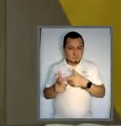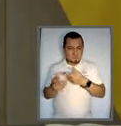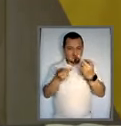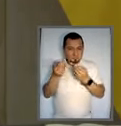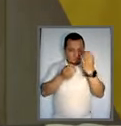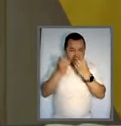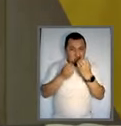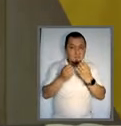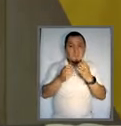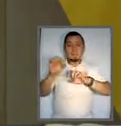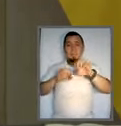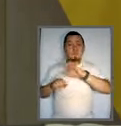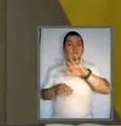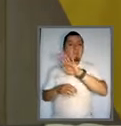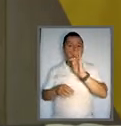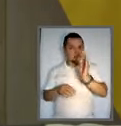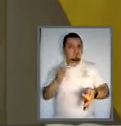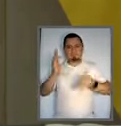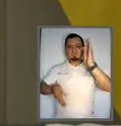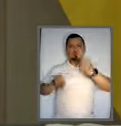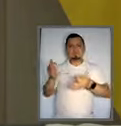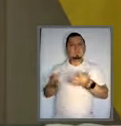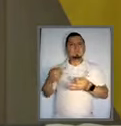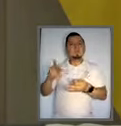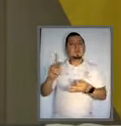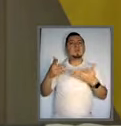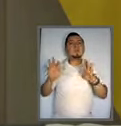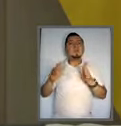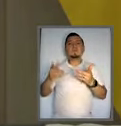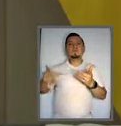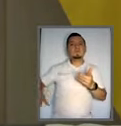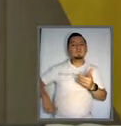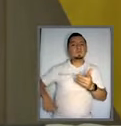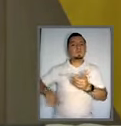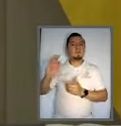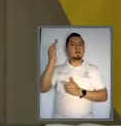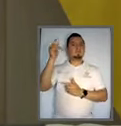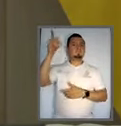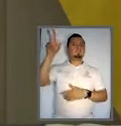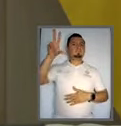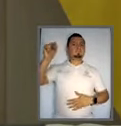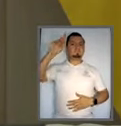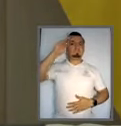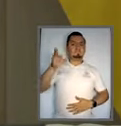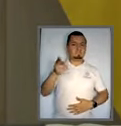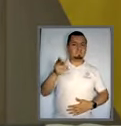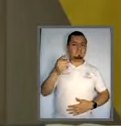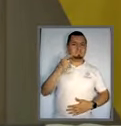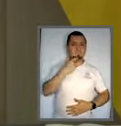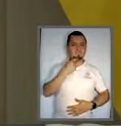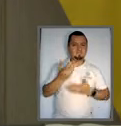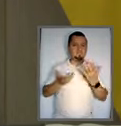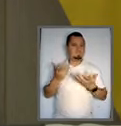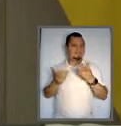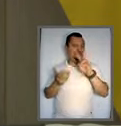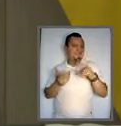pruebas rápidas. Los empresarios nos dicen, nosotros le entramos, pero ¿a quién se las compramos si no se permite la importación? Entonces,